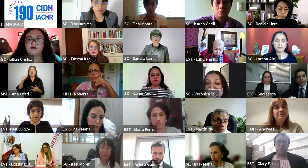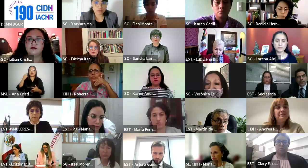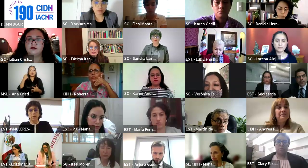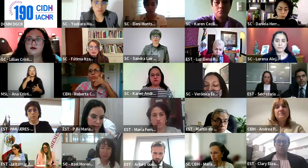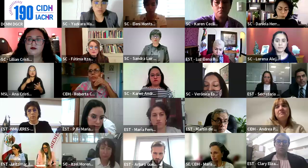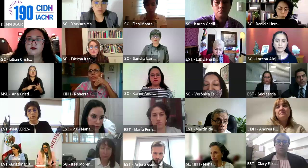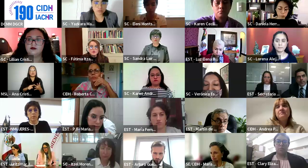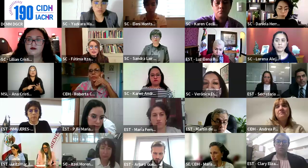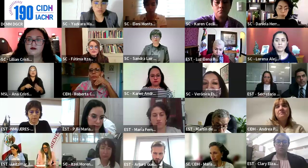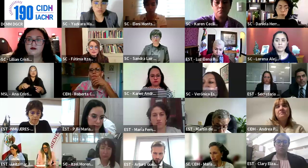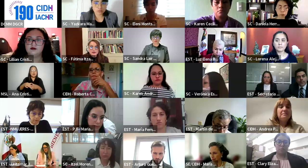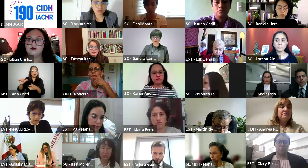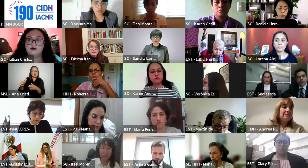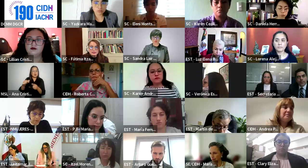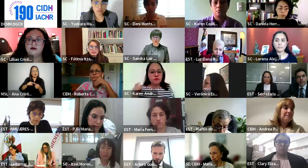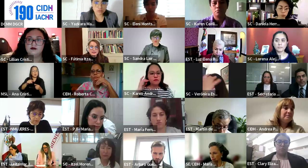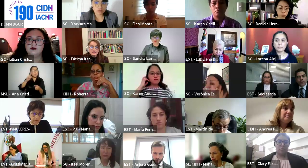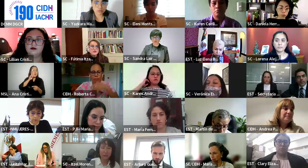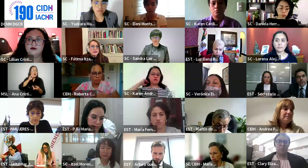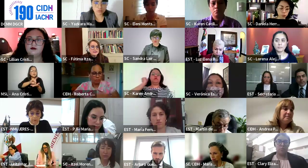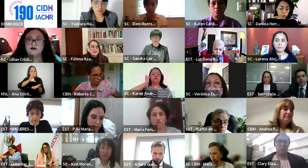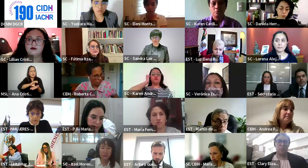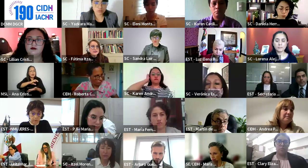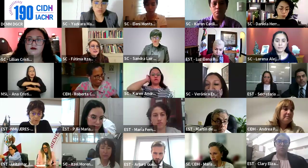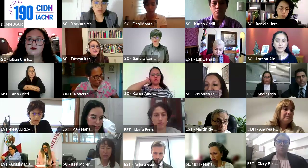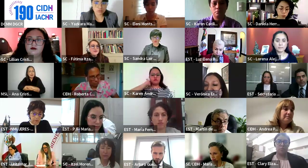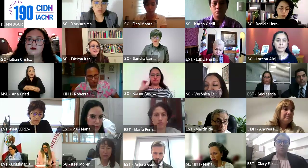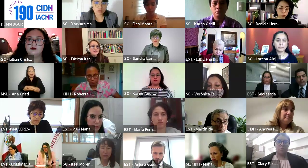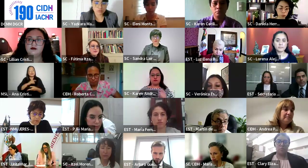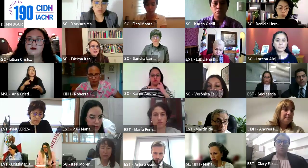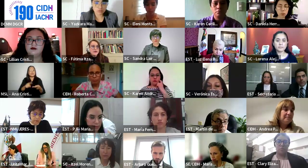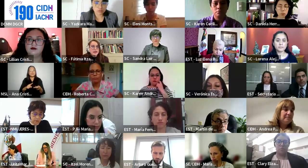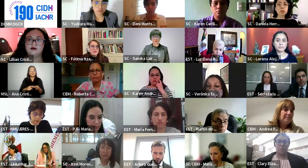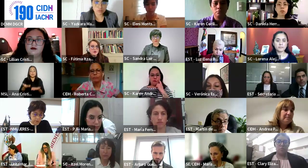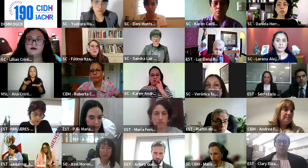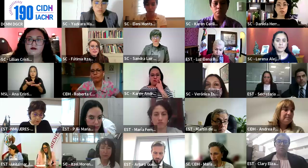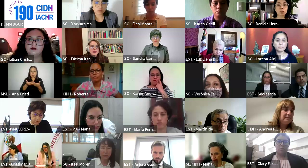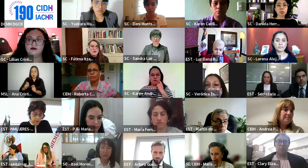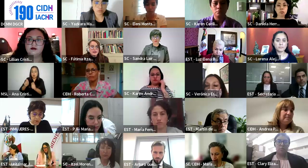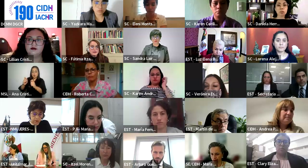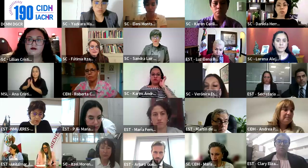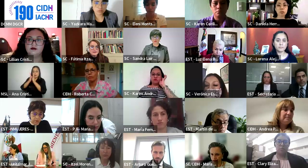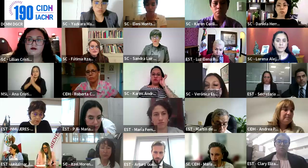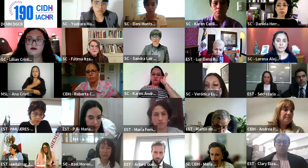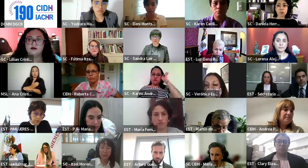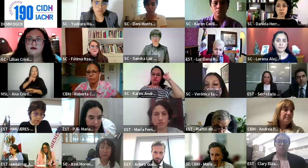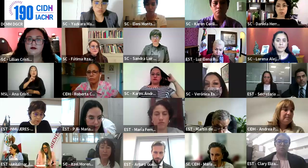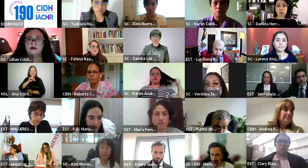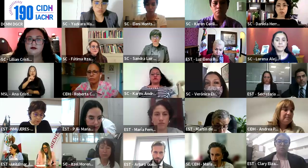Zamarrón, de Documenta, Mujeres con Discapacidad y Aliadas Organizadas. Le paso la palabra a mi compañera Lorena